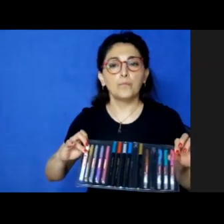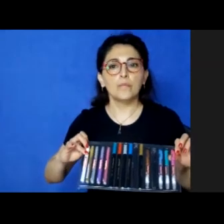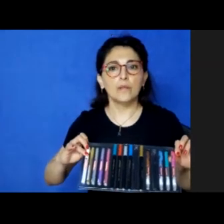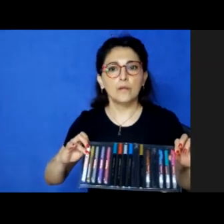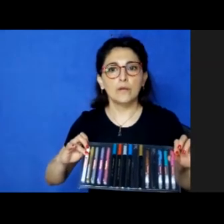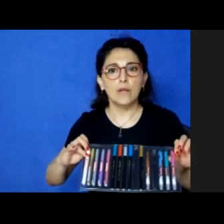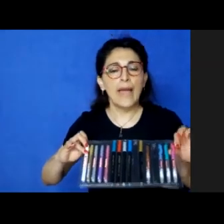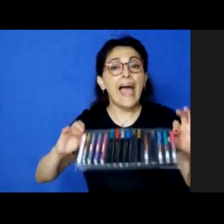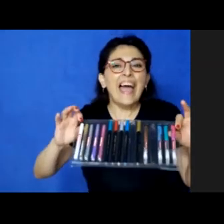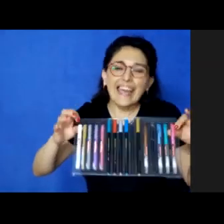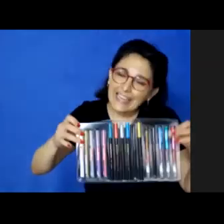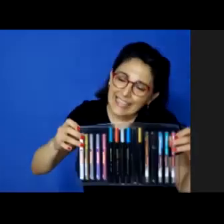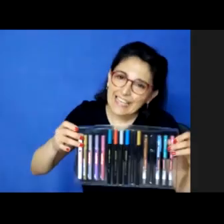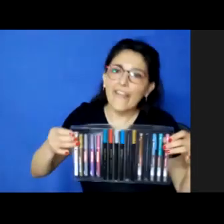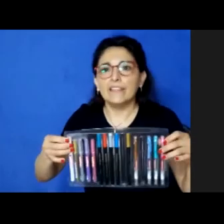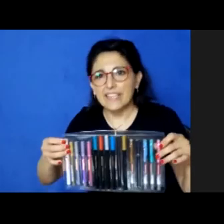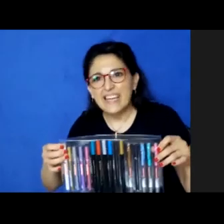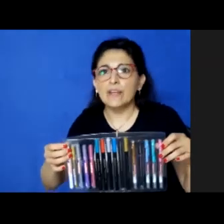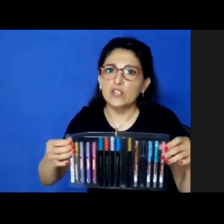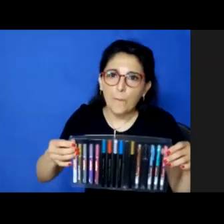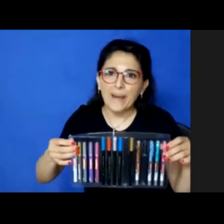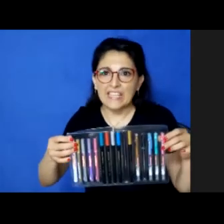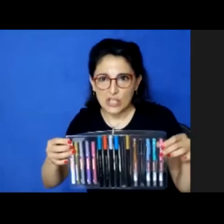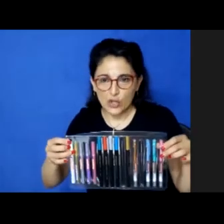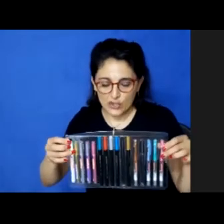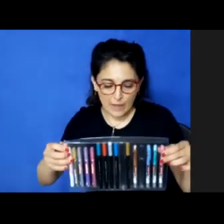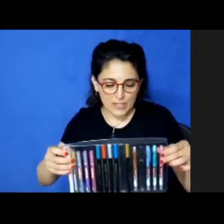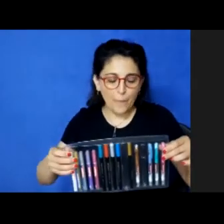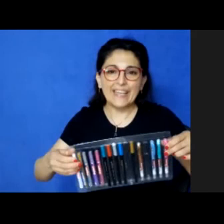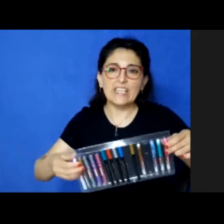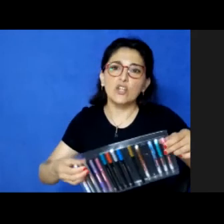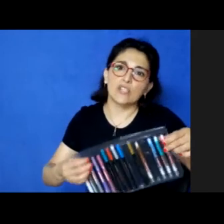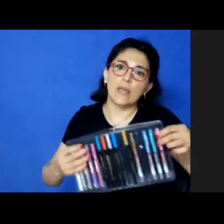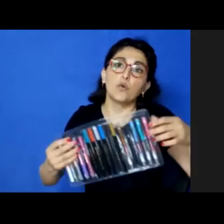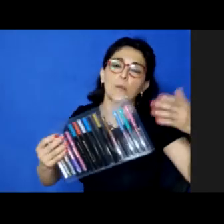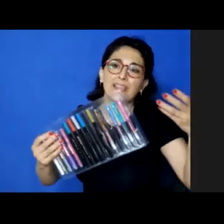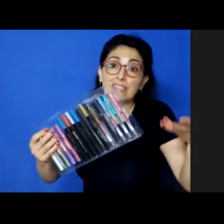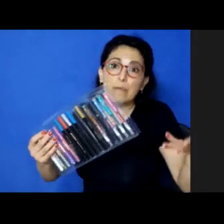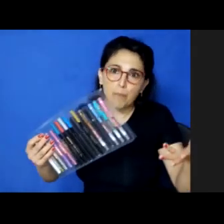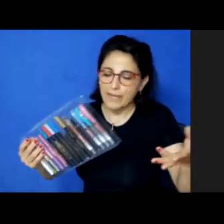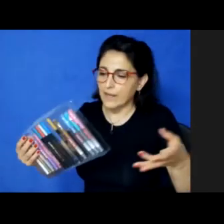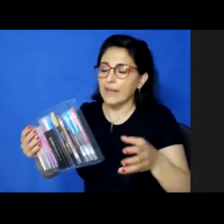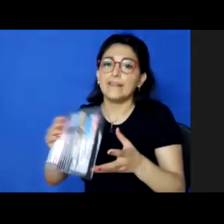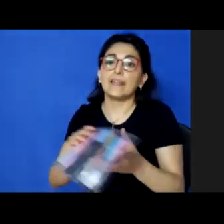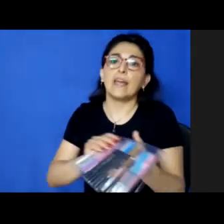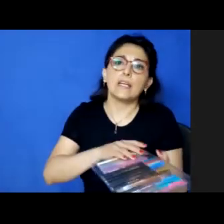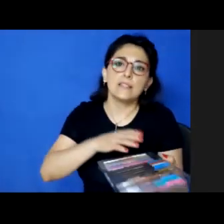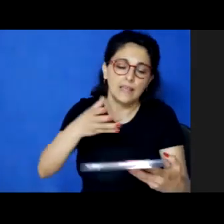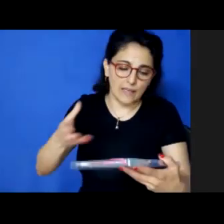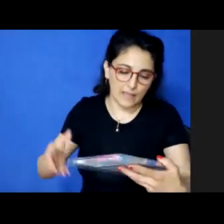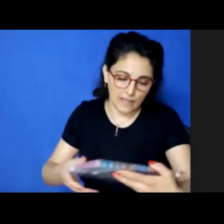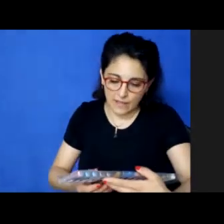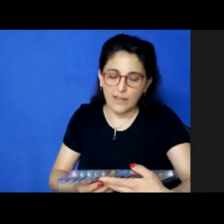para adultos. En realidad... tiene la versión para niños. La versión para niños es mucho más simple. Esta